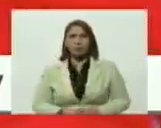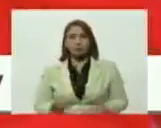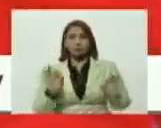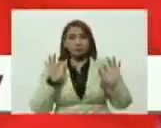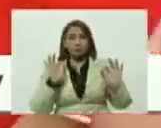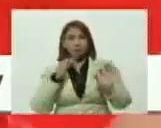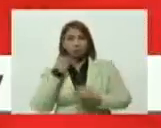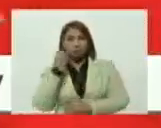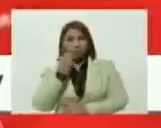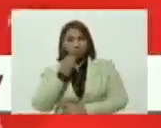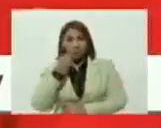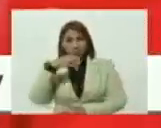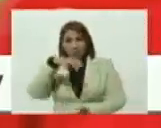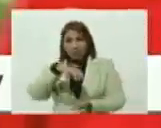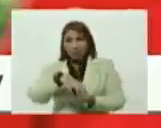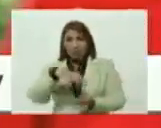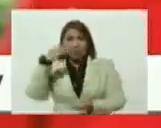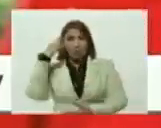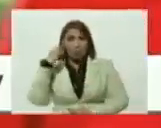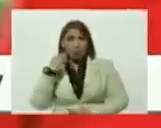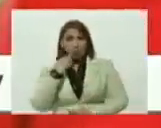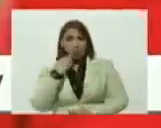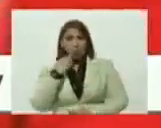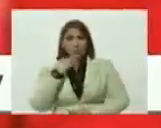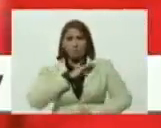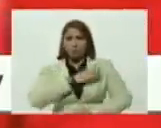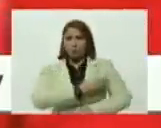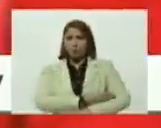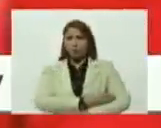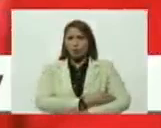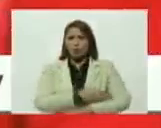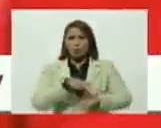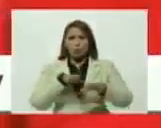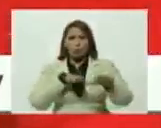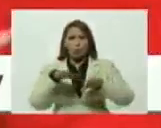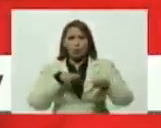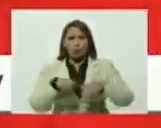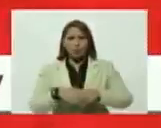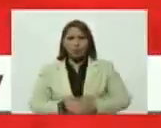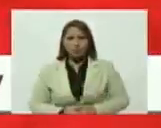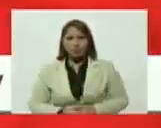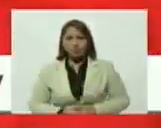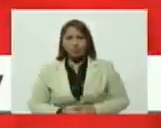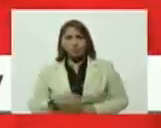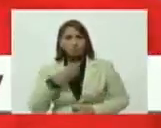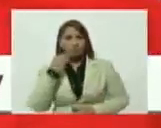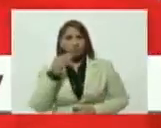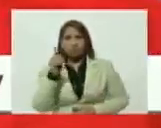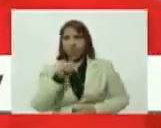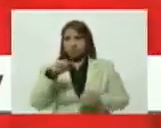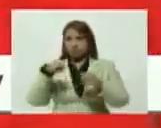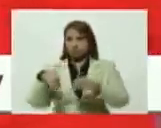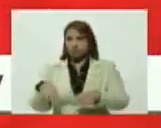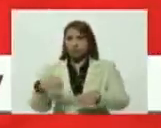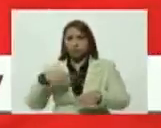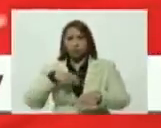la juventud del estado bolivariano e invicto de Cojedes. Juventud que no se rinde. Y además tenemos que resaltar,